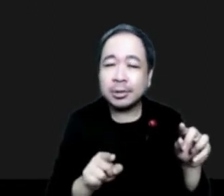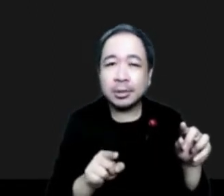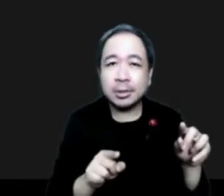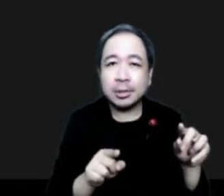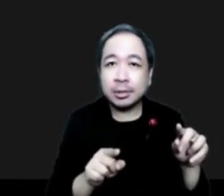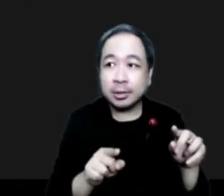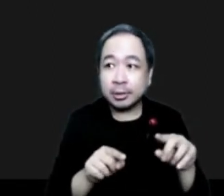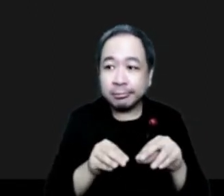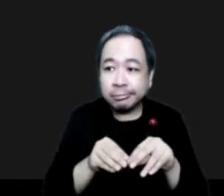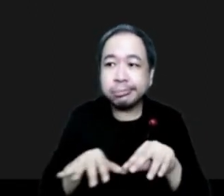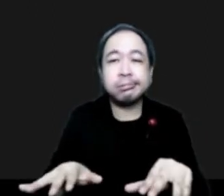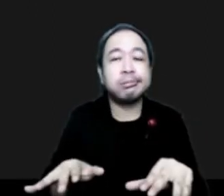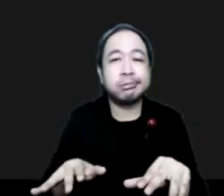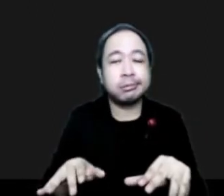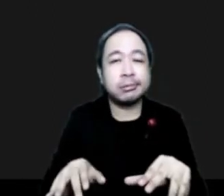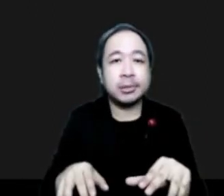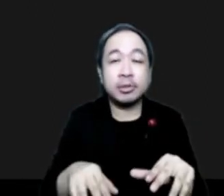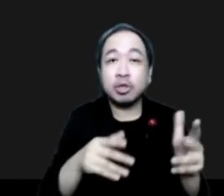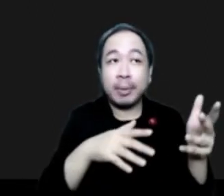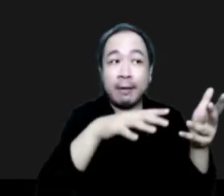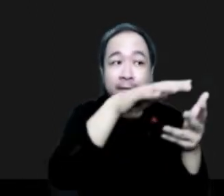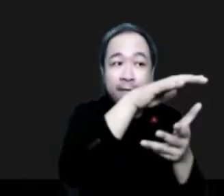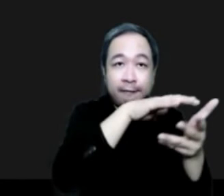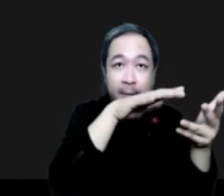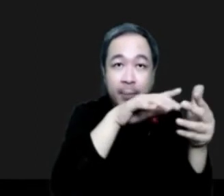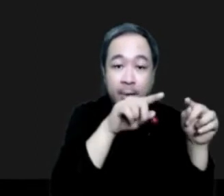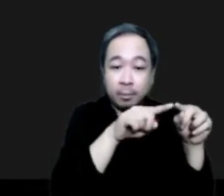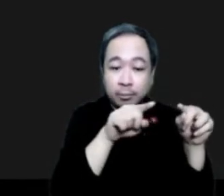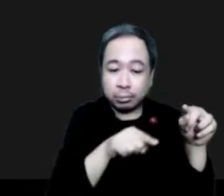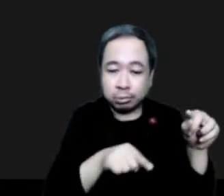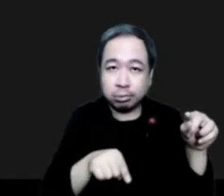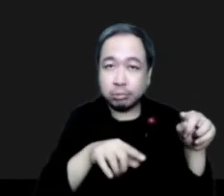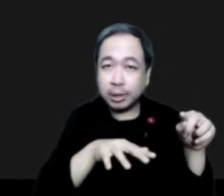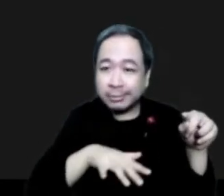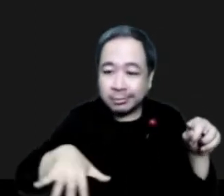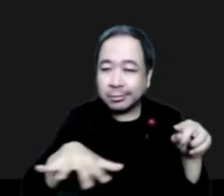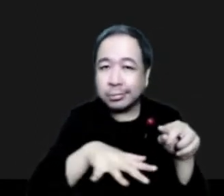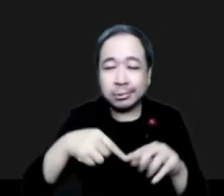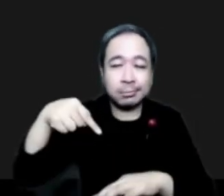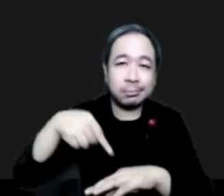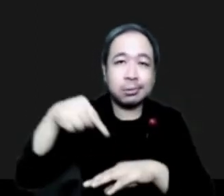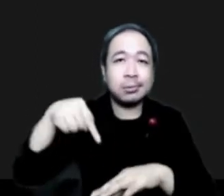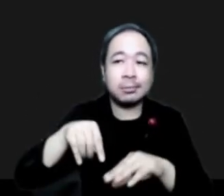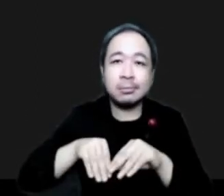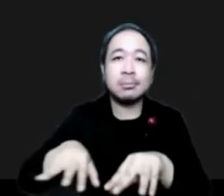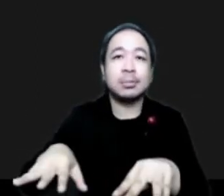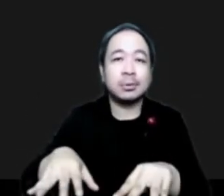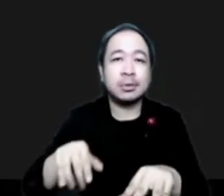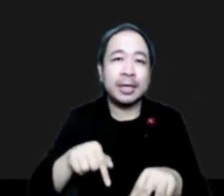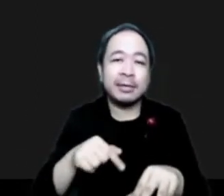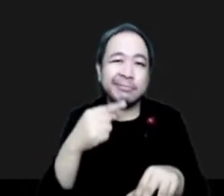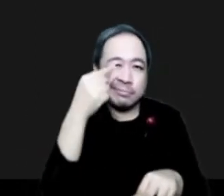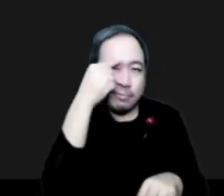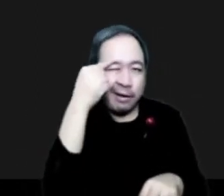¿verdad? Que hay algunos puntos negros. También como parte de este proyecto se hizo una